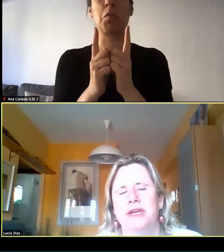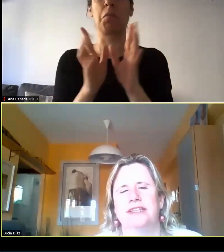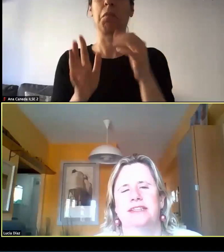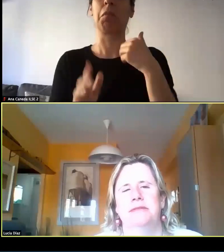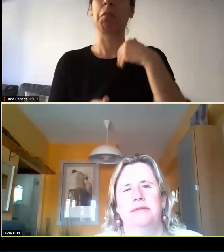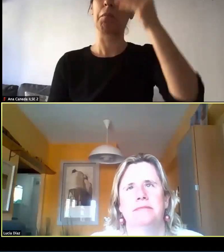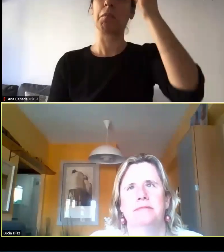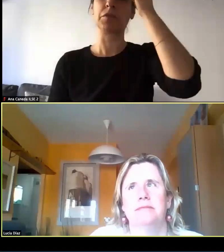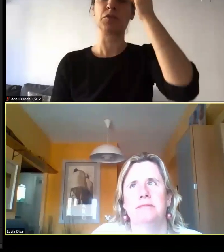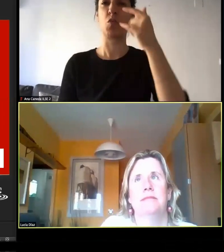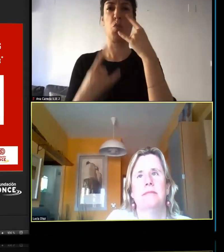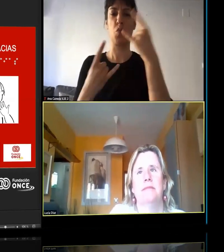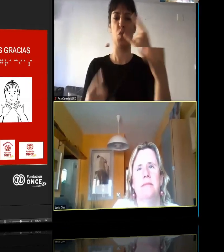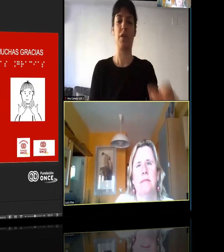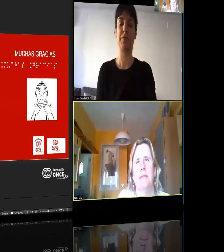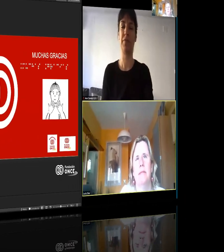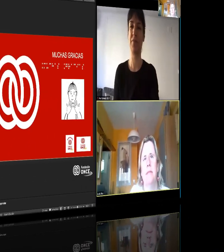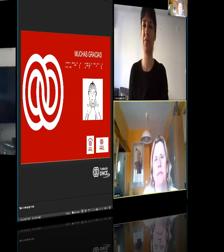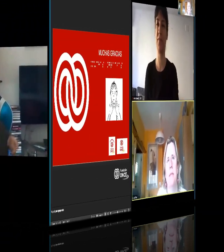muy atractiva.